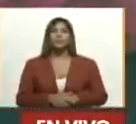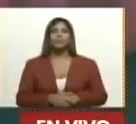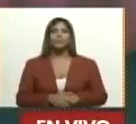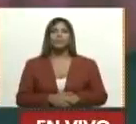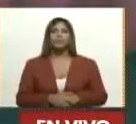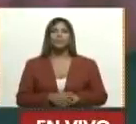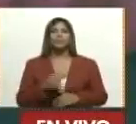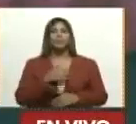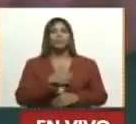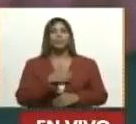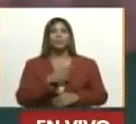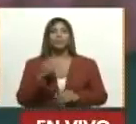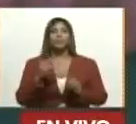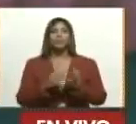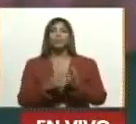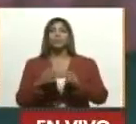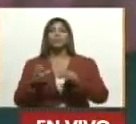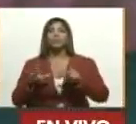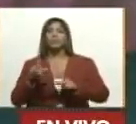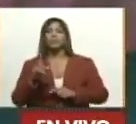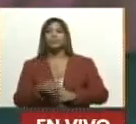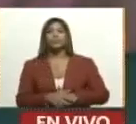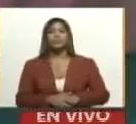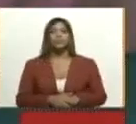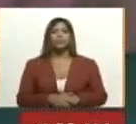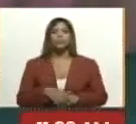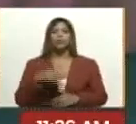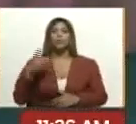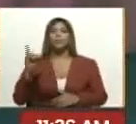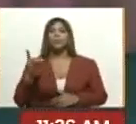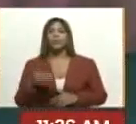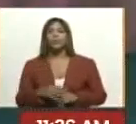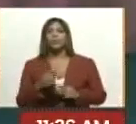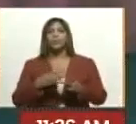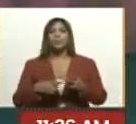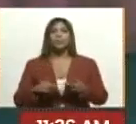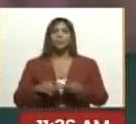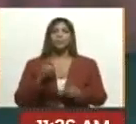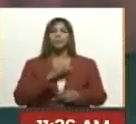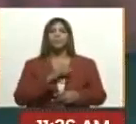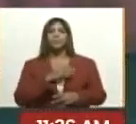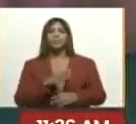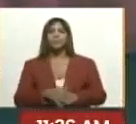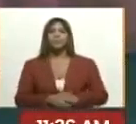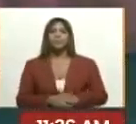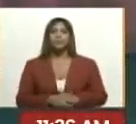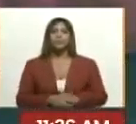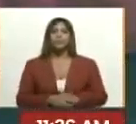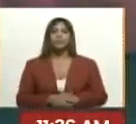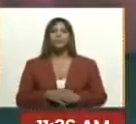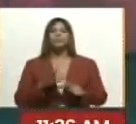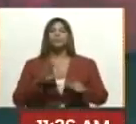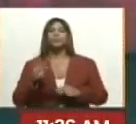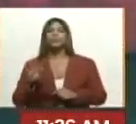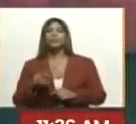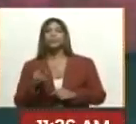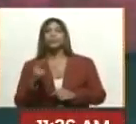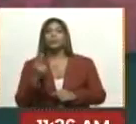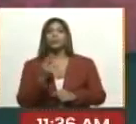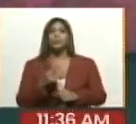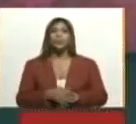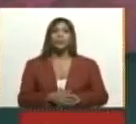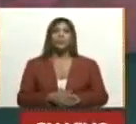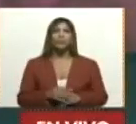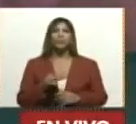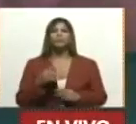en Argentina, 1971 en Bolivia, 1973 en Chile, 74 en Uruguay, vuelve el